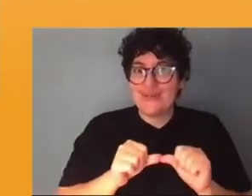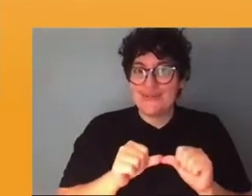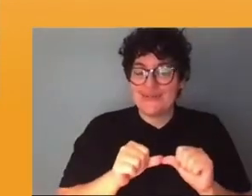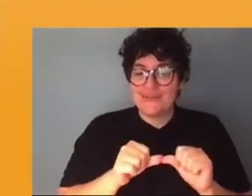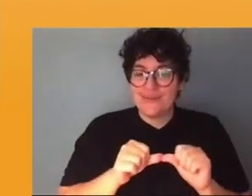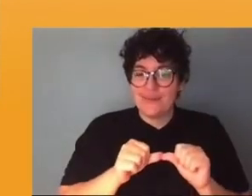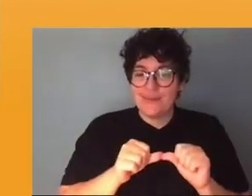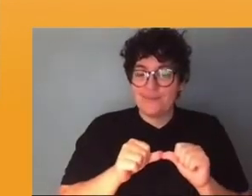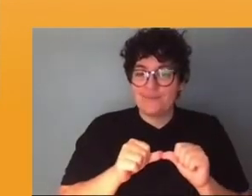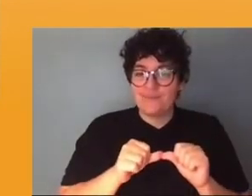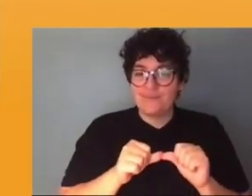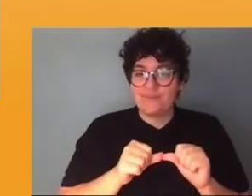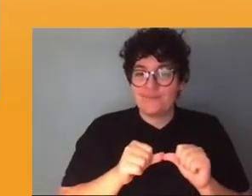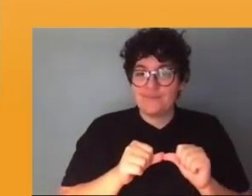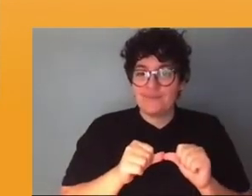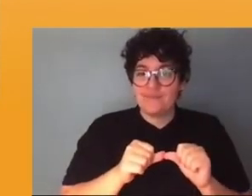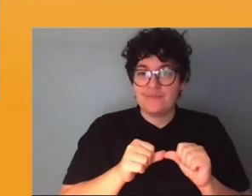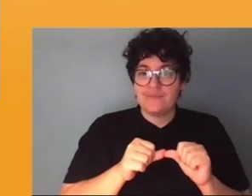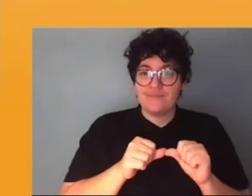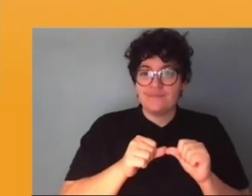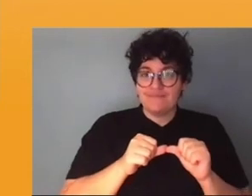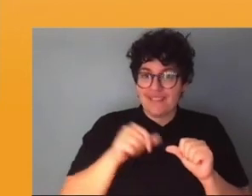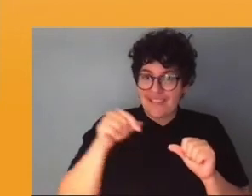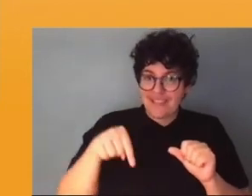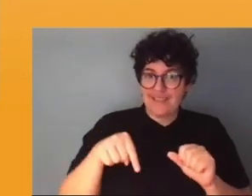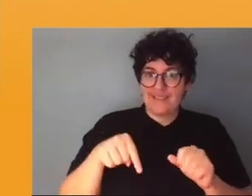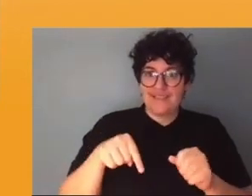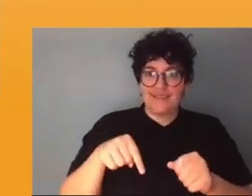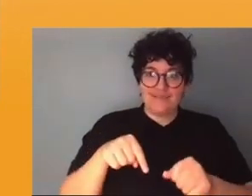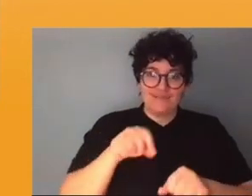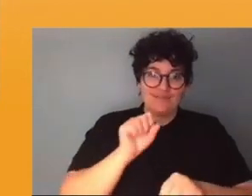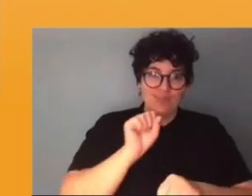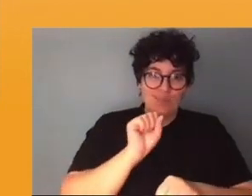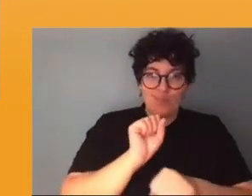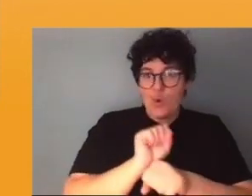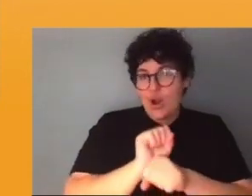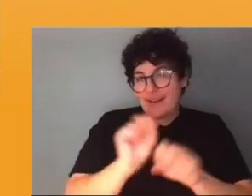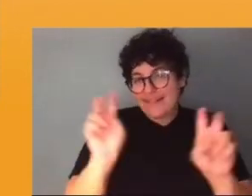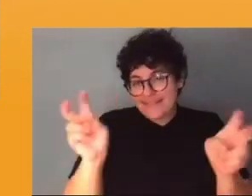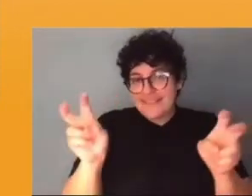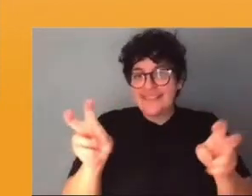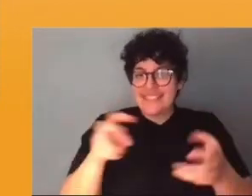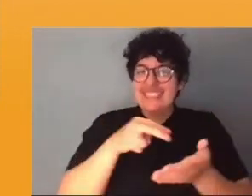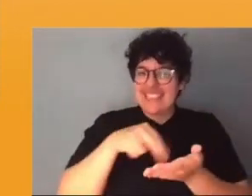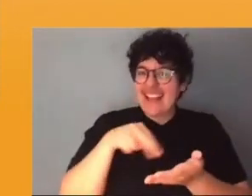esa línea de trabajo. Bueno, yo digo trabajo, pero de danza.